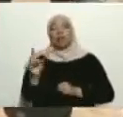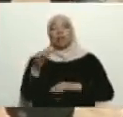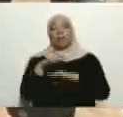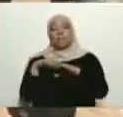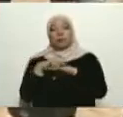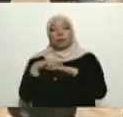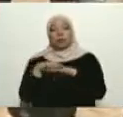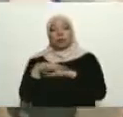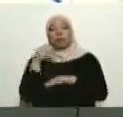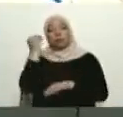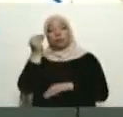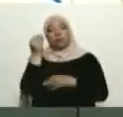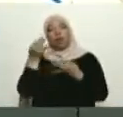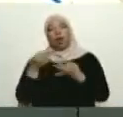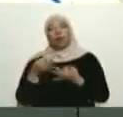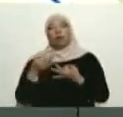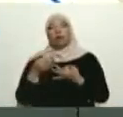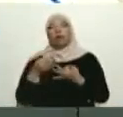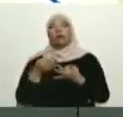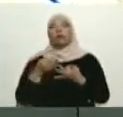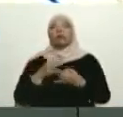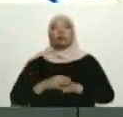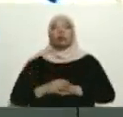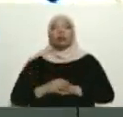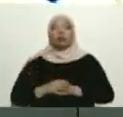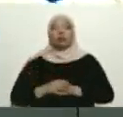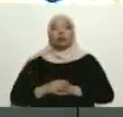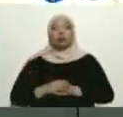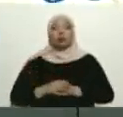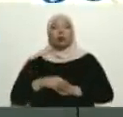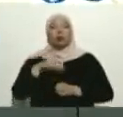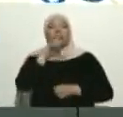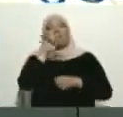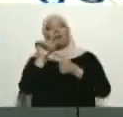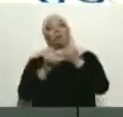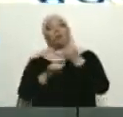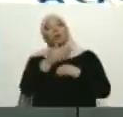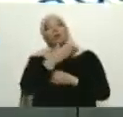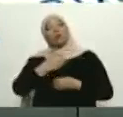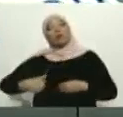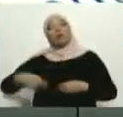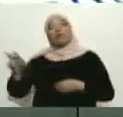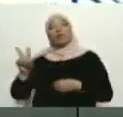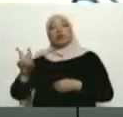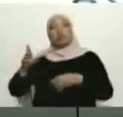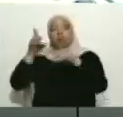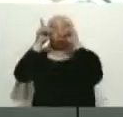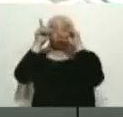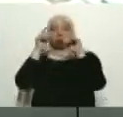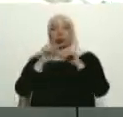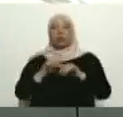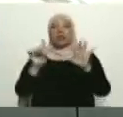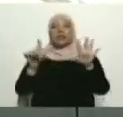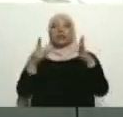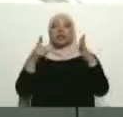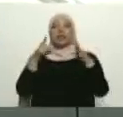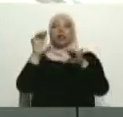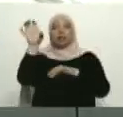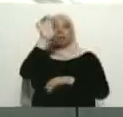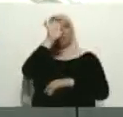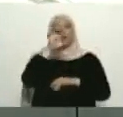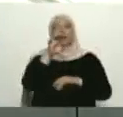fíjense el tal como lo ha manifestado la señora vicepresidenta Venezuela es un país megadiverso es el sexto país más diverso del